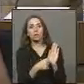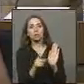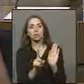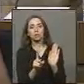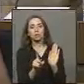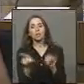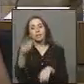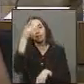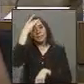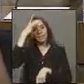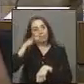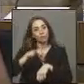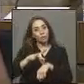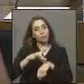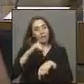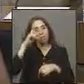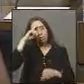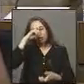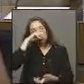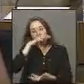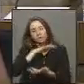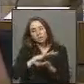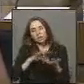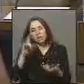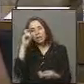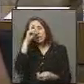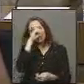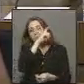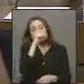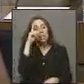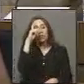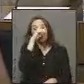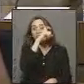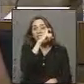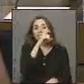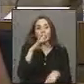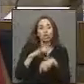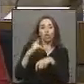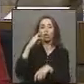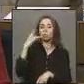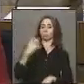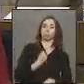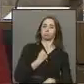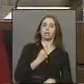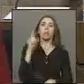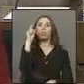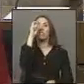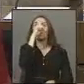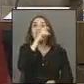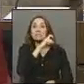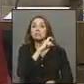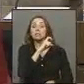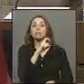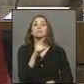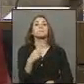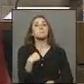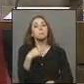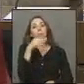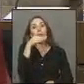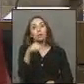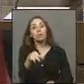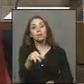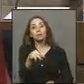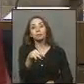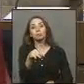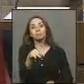pero es una enfermedad muy compleja y de muy difícil reconocimiento. La verdad es que debo decir